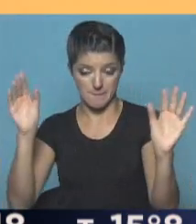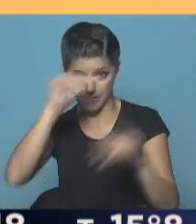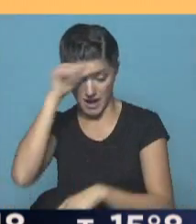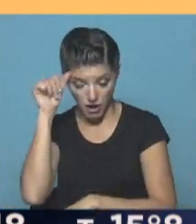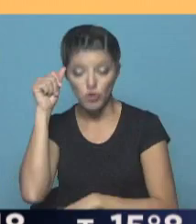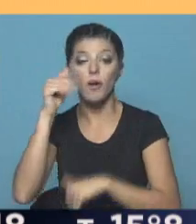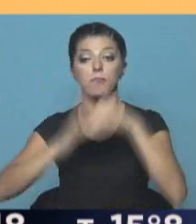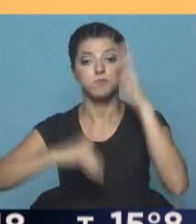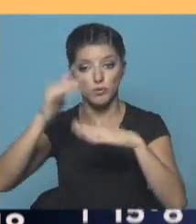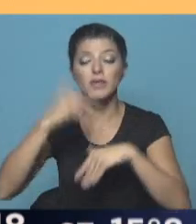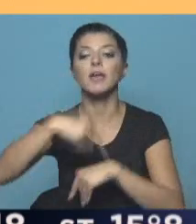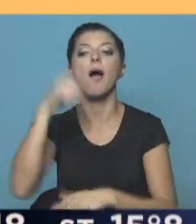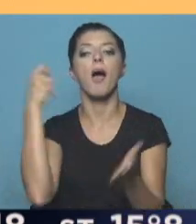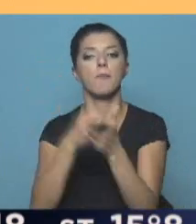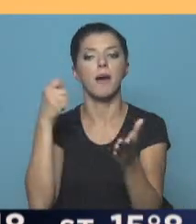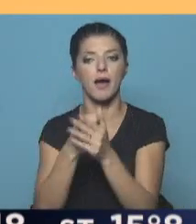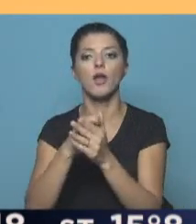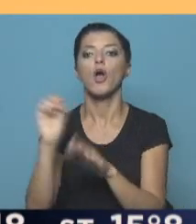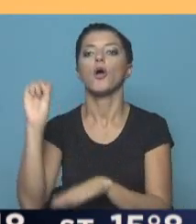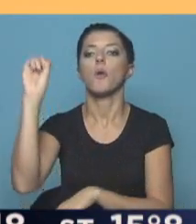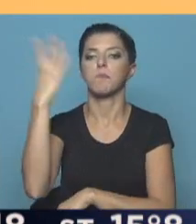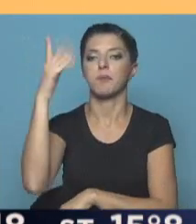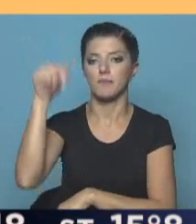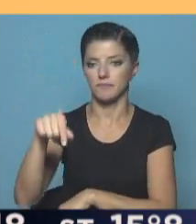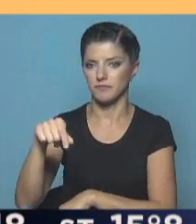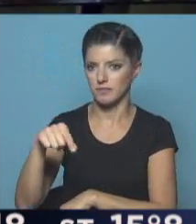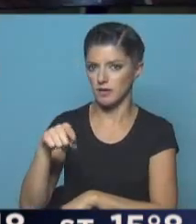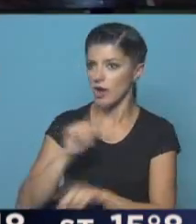que por otro lado será autofinanciado con paneles solares. Autofinanciado, o sea, no lo va a pagar México.